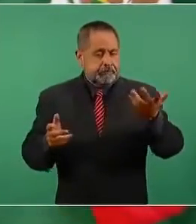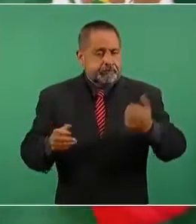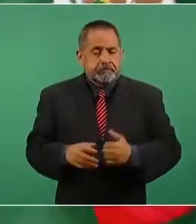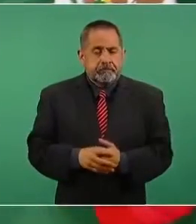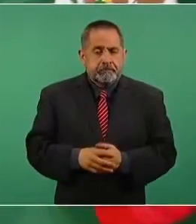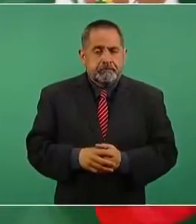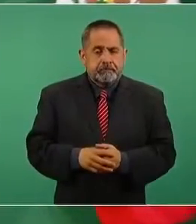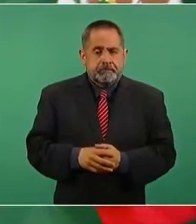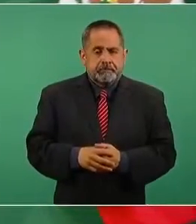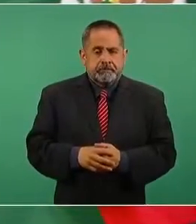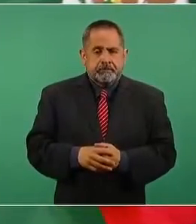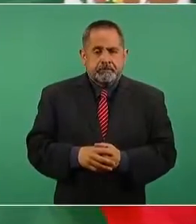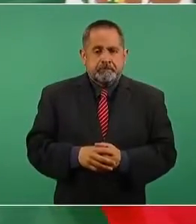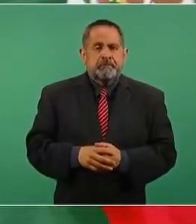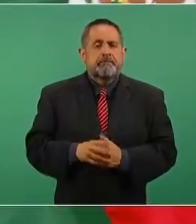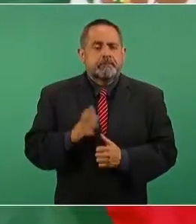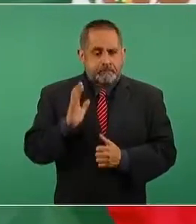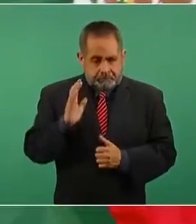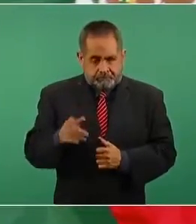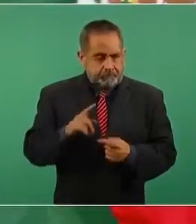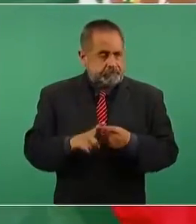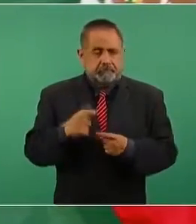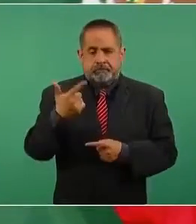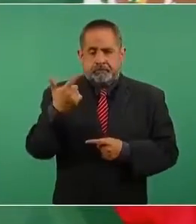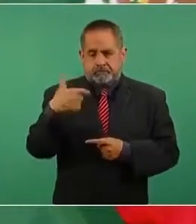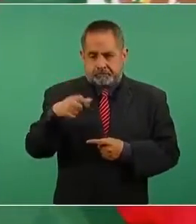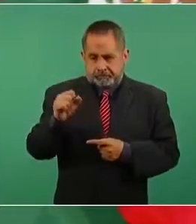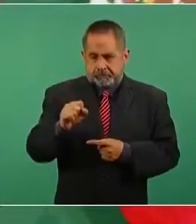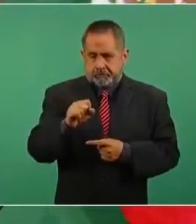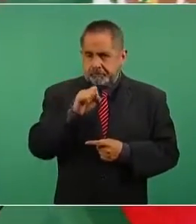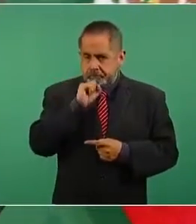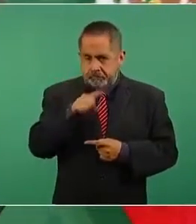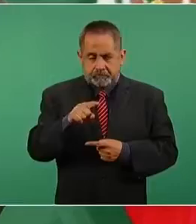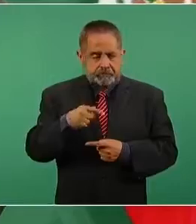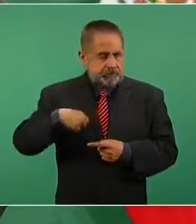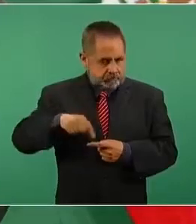Entonces, ya lo hemos hecho con el gas,